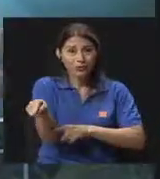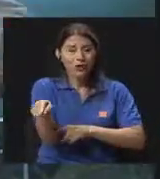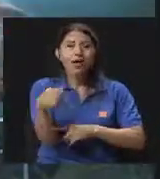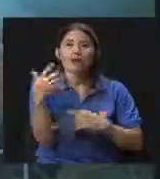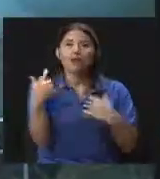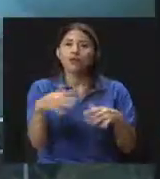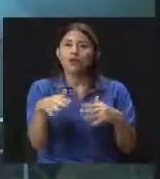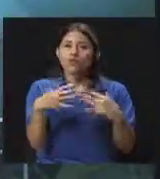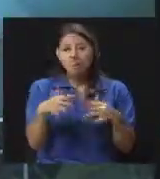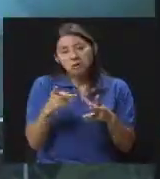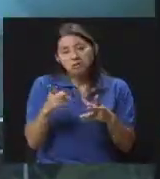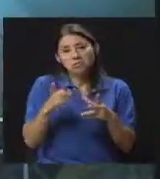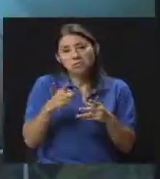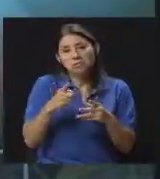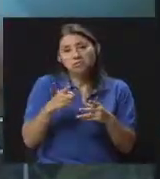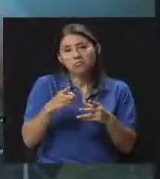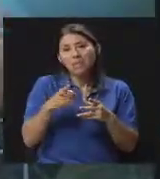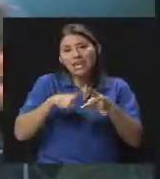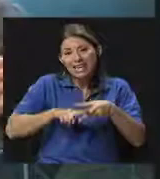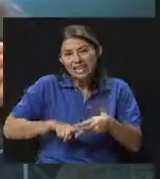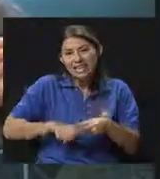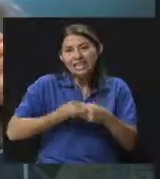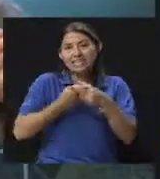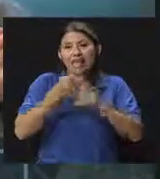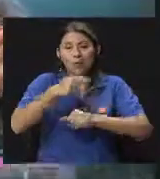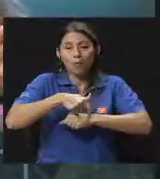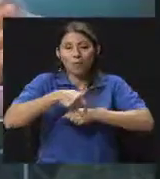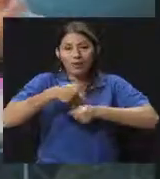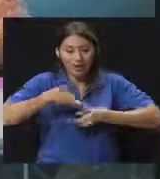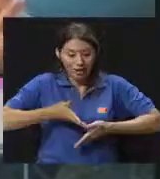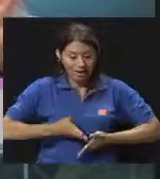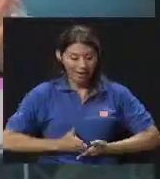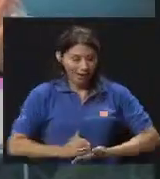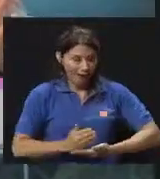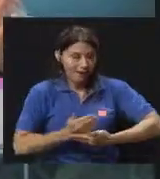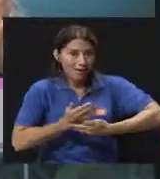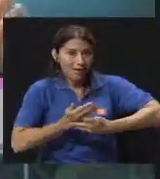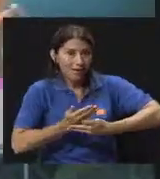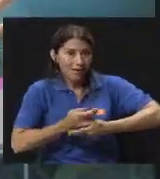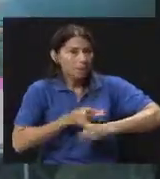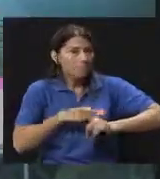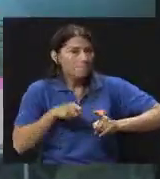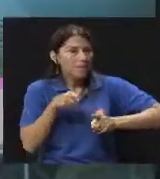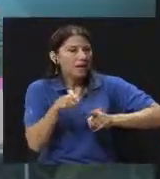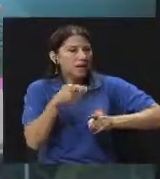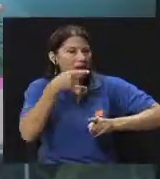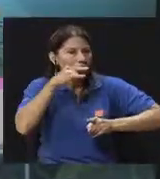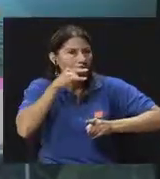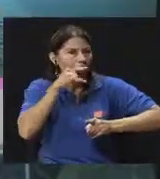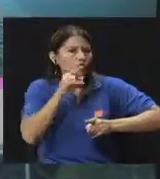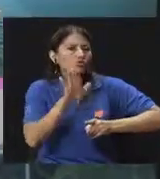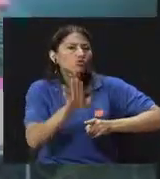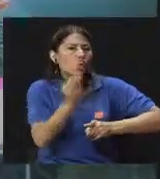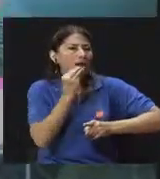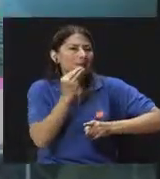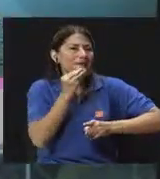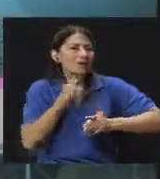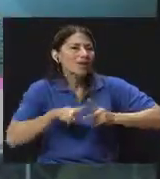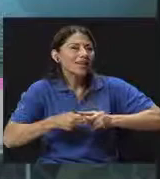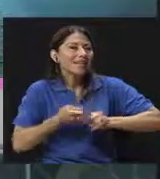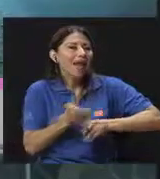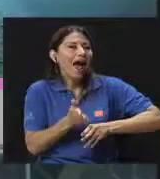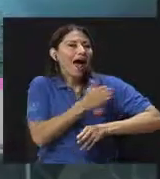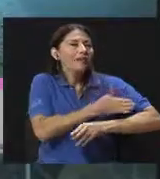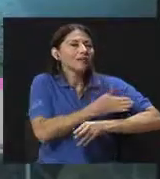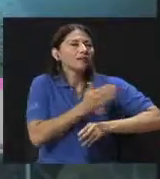gran parte que inicia en eso desde el momento que nace. Pero la alimentación de los niños inicia antes. ¿Y cuándo es antes? Desde que mamá